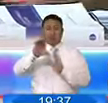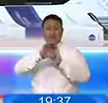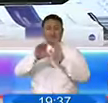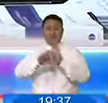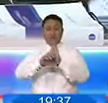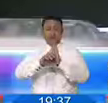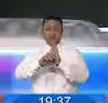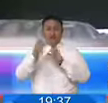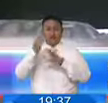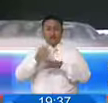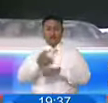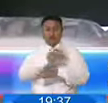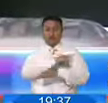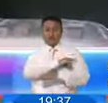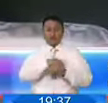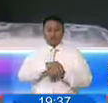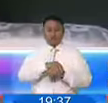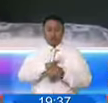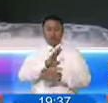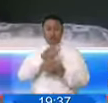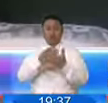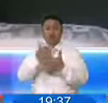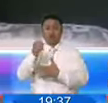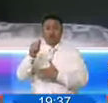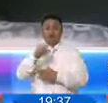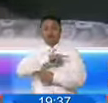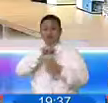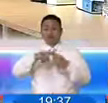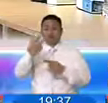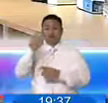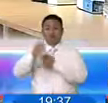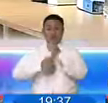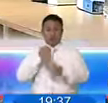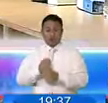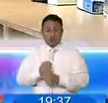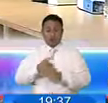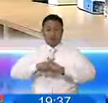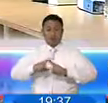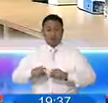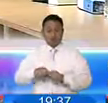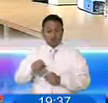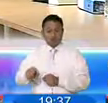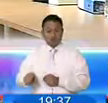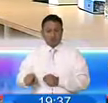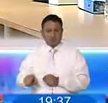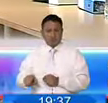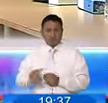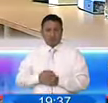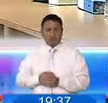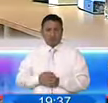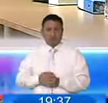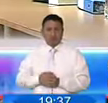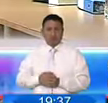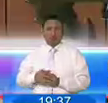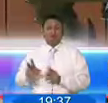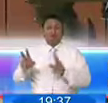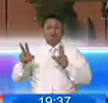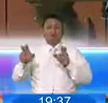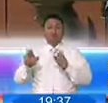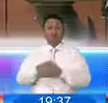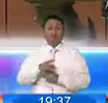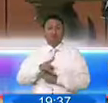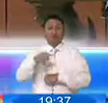integral penal que establece prisión de 10 a 13 años por lavado de activos pero en este particular dicen que no se toma en cuenta el